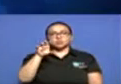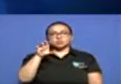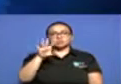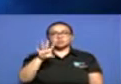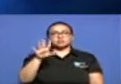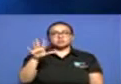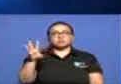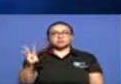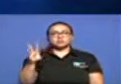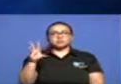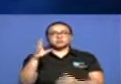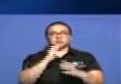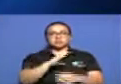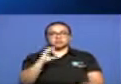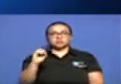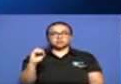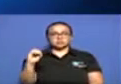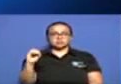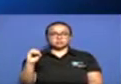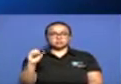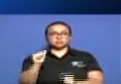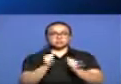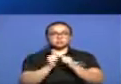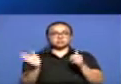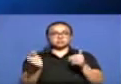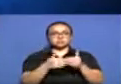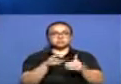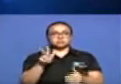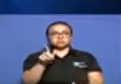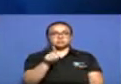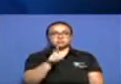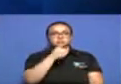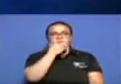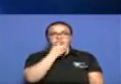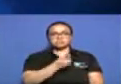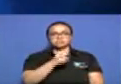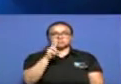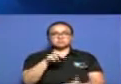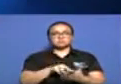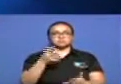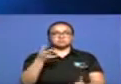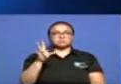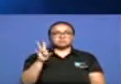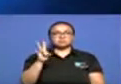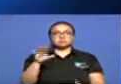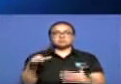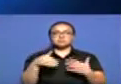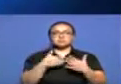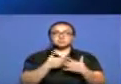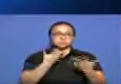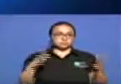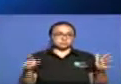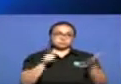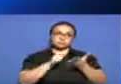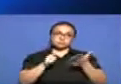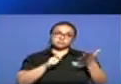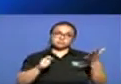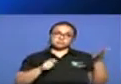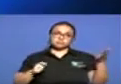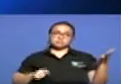territorio nacional. Okay. Con el cierre socioeconómico al 31 de diciembre de 2017, todas las que están registradas o que